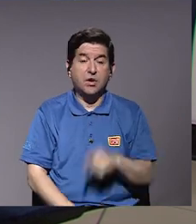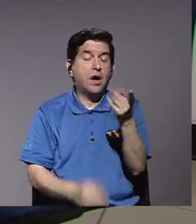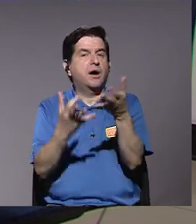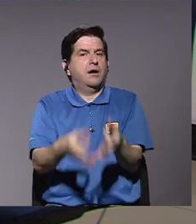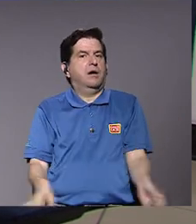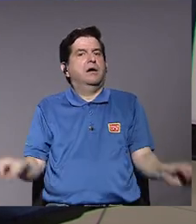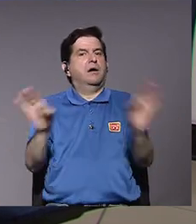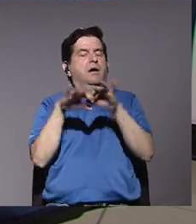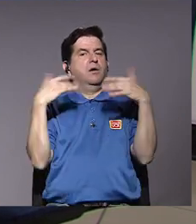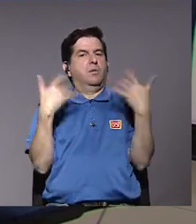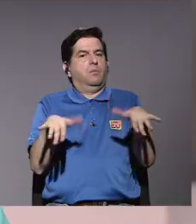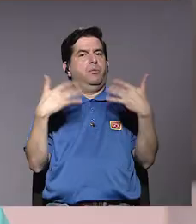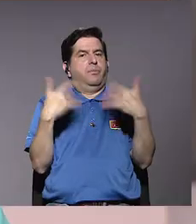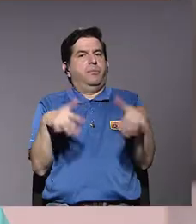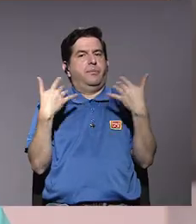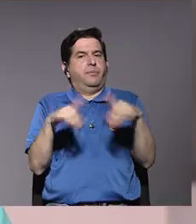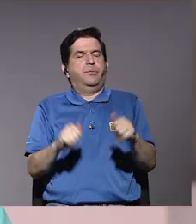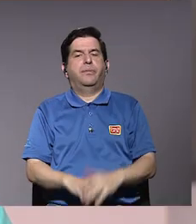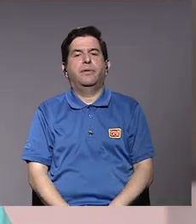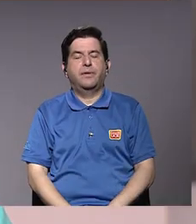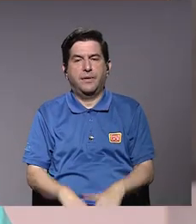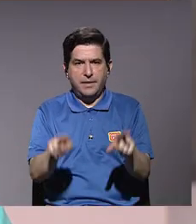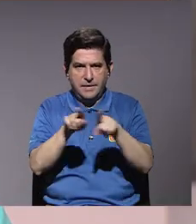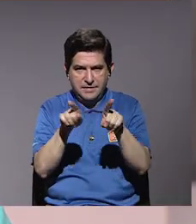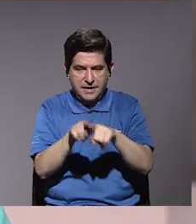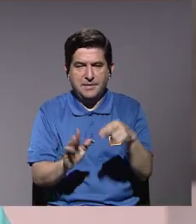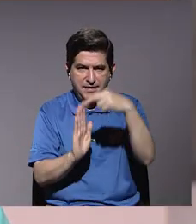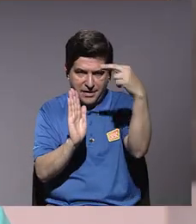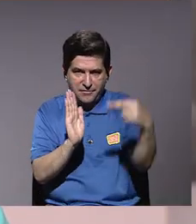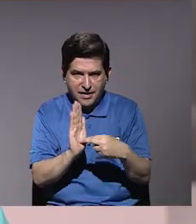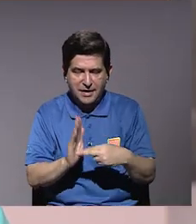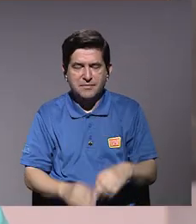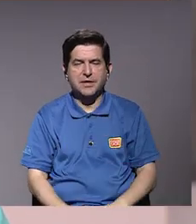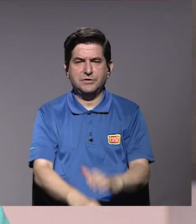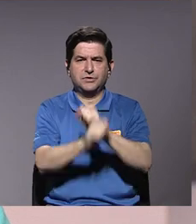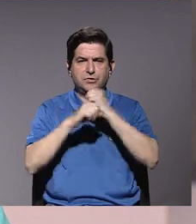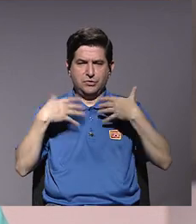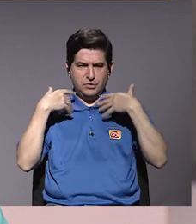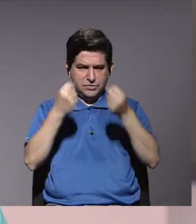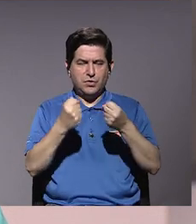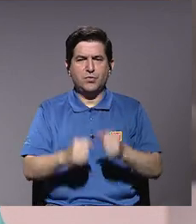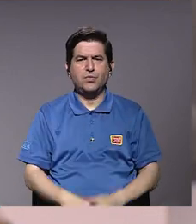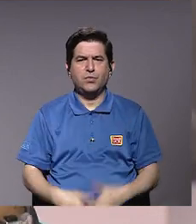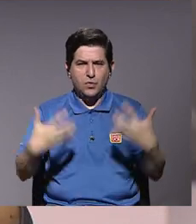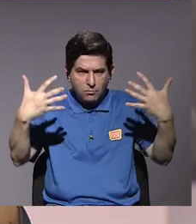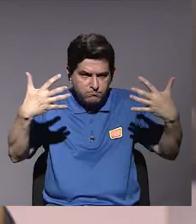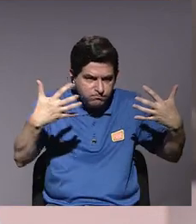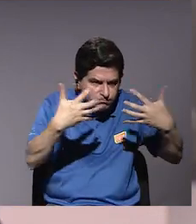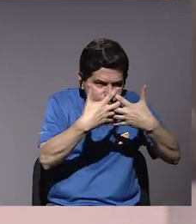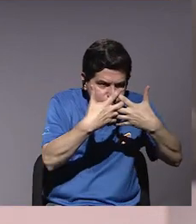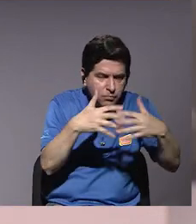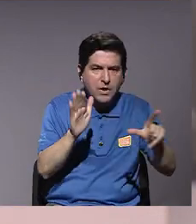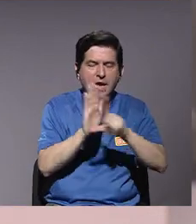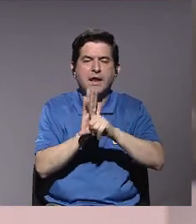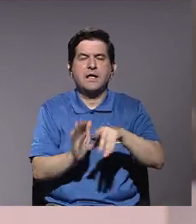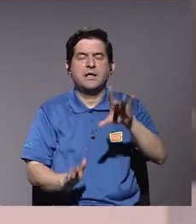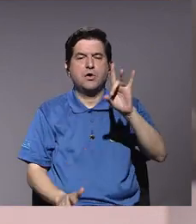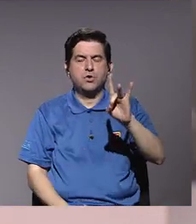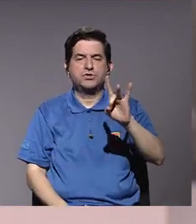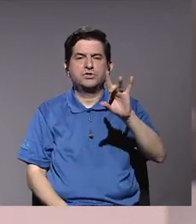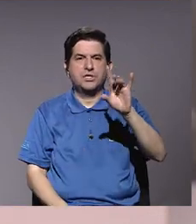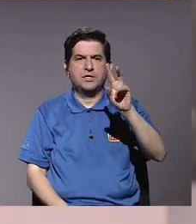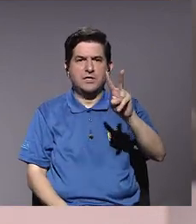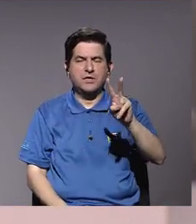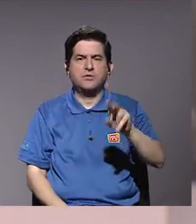salud. Esto es muy importante. Incluso aquí este reglamento del seguro de salud se compenetra con la